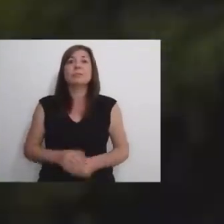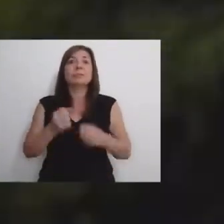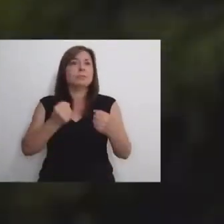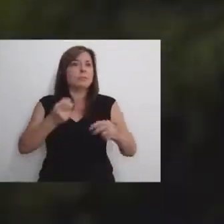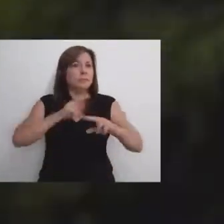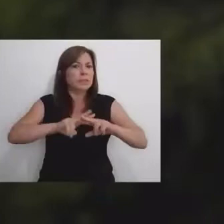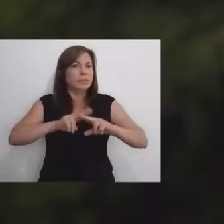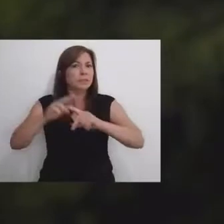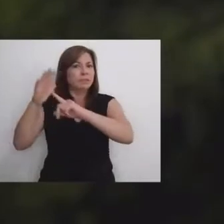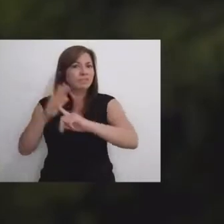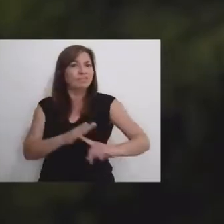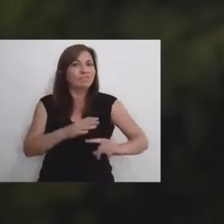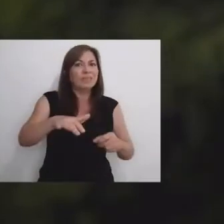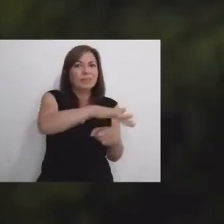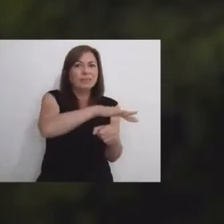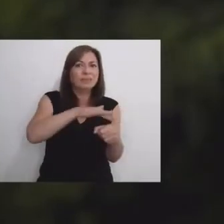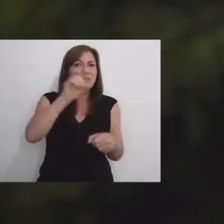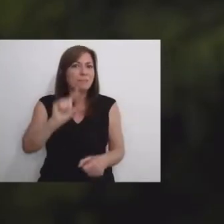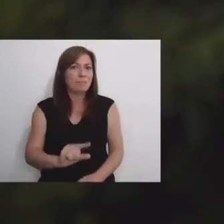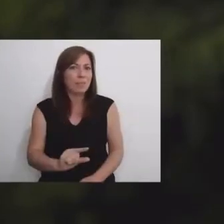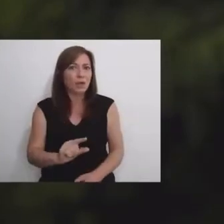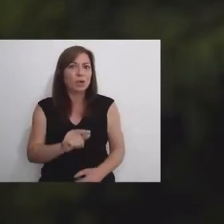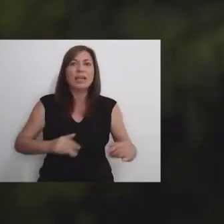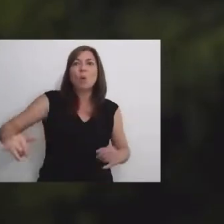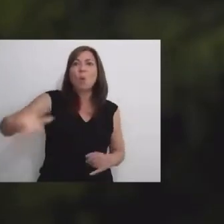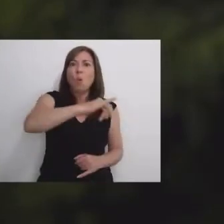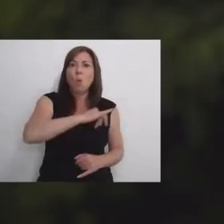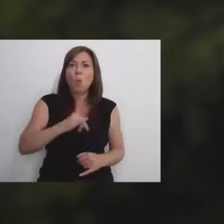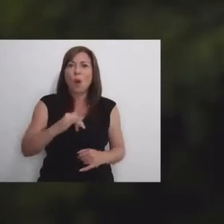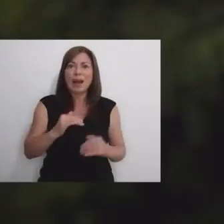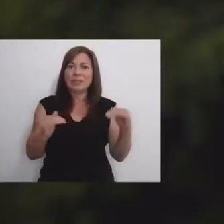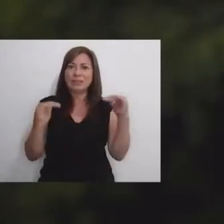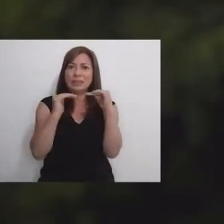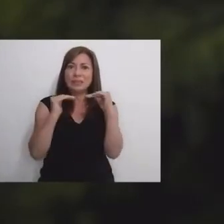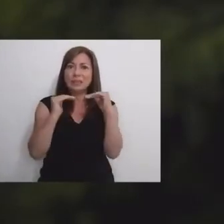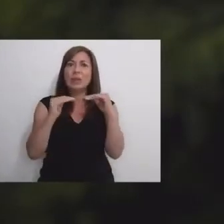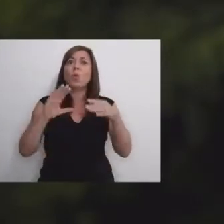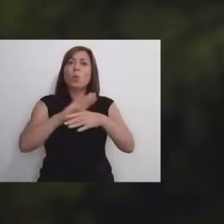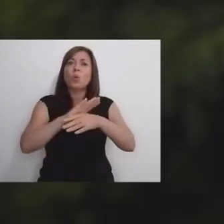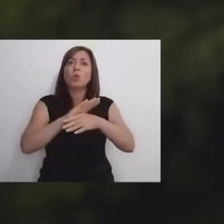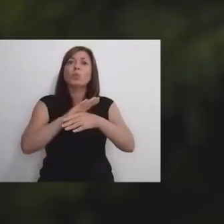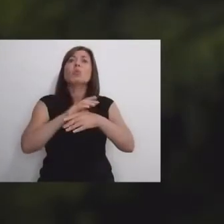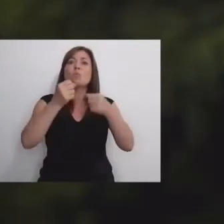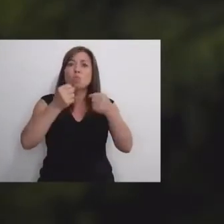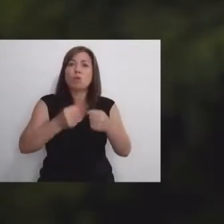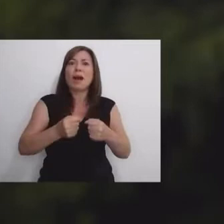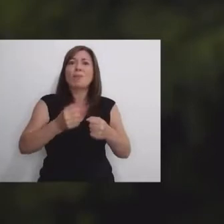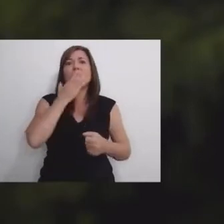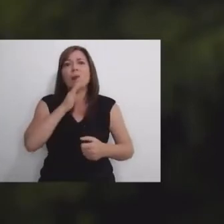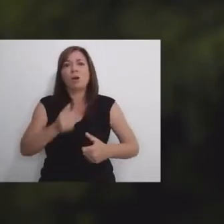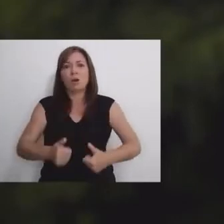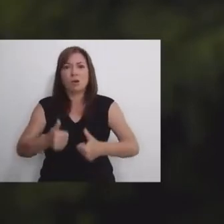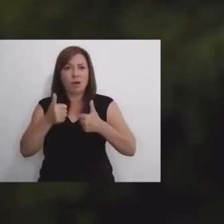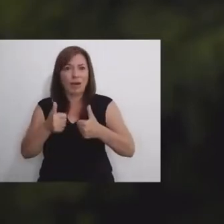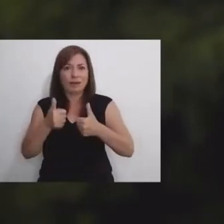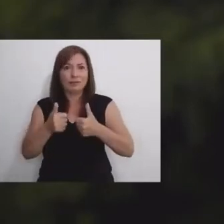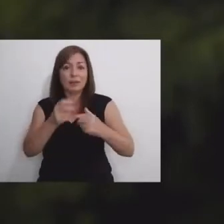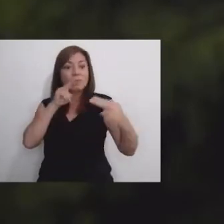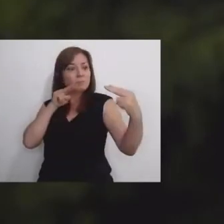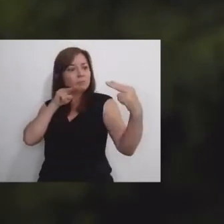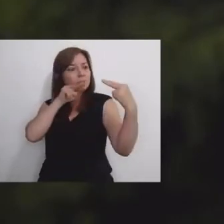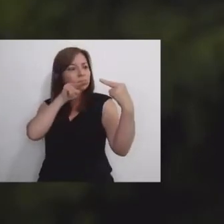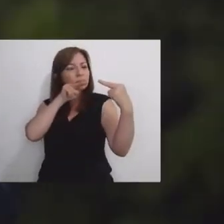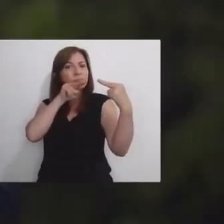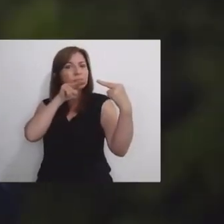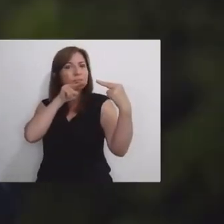AFP. Para que podamos generar situaciones de menos discriminación, donde todos seamos iguales, donde todos juntos podamos salir del